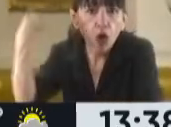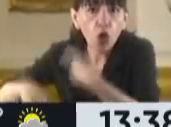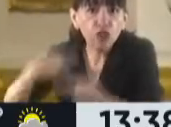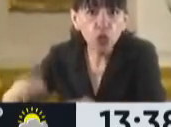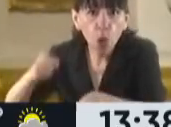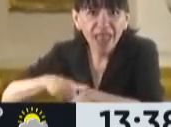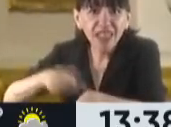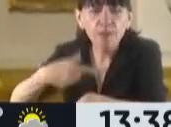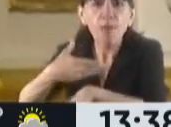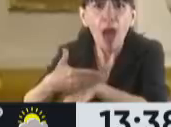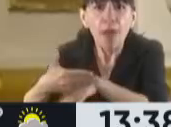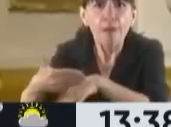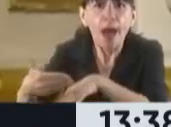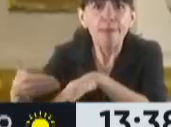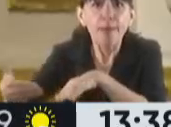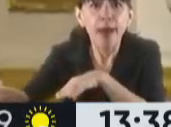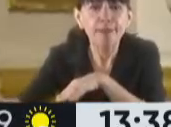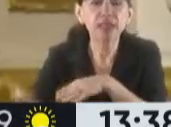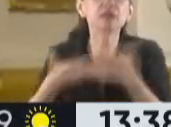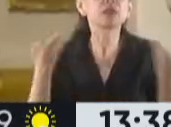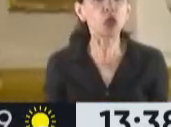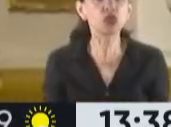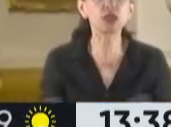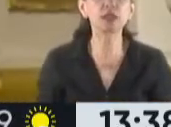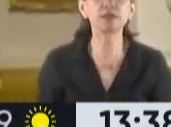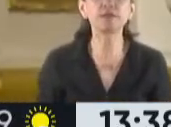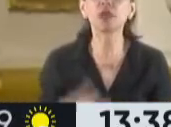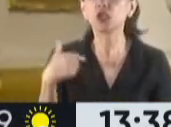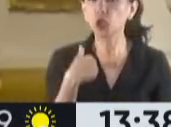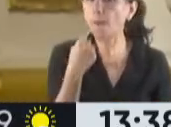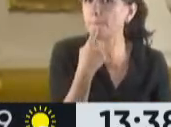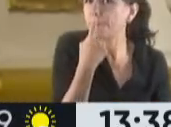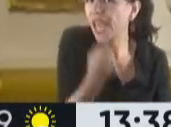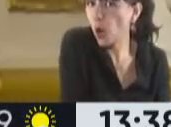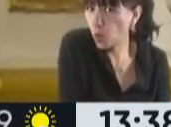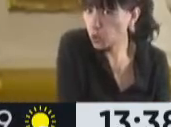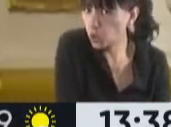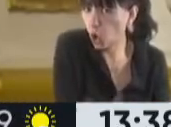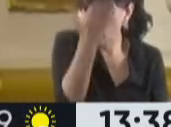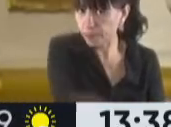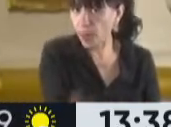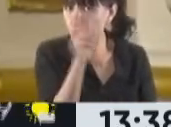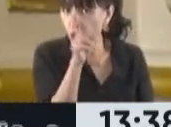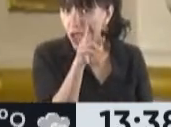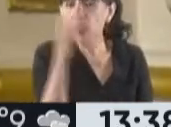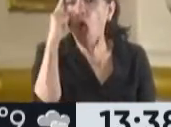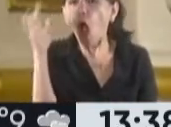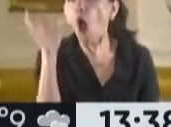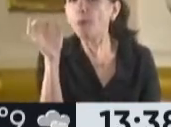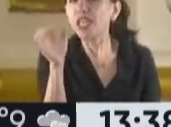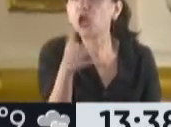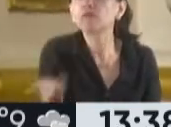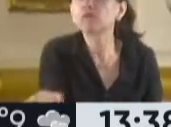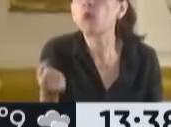se defiende de la invasión militar rusa. Entonces, quiero preguntarle qué responde a esa postura. Y en caso de